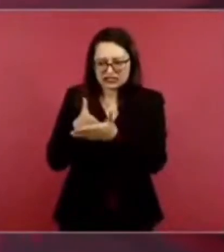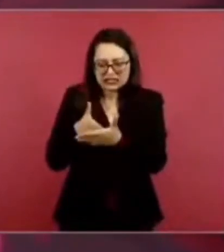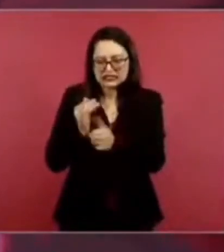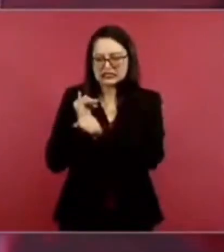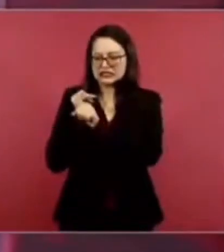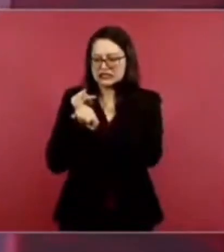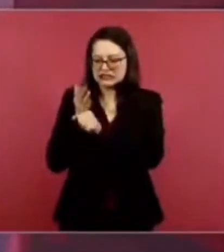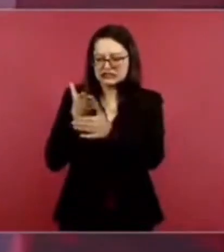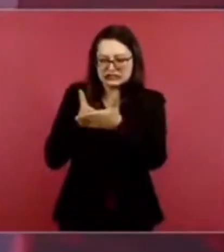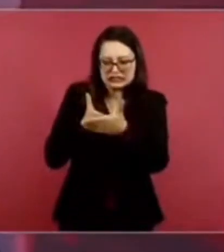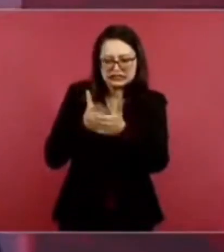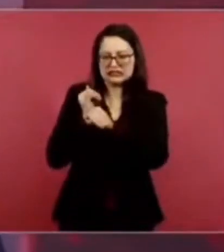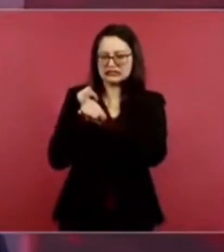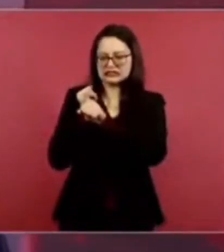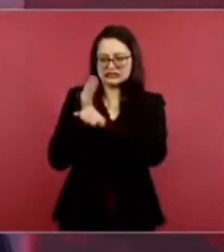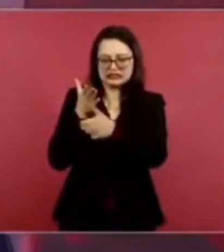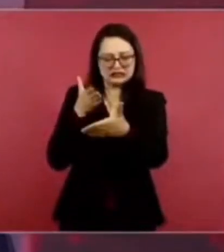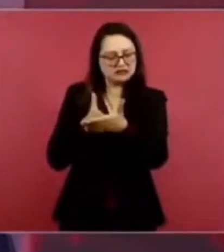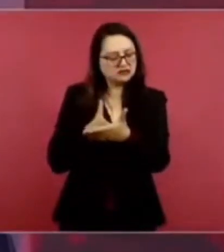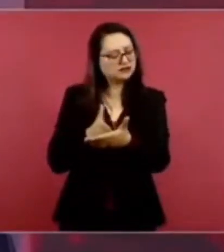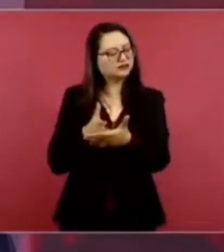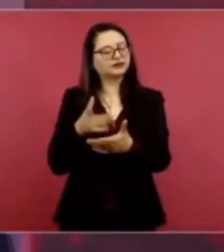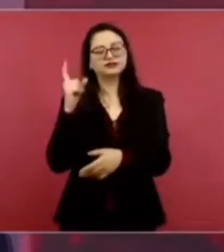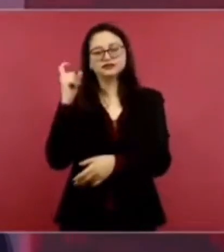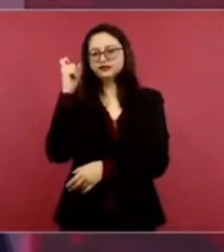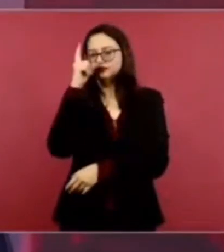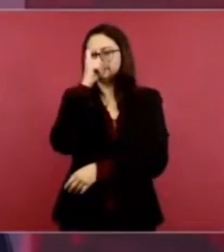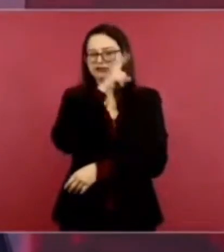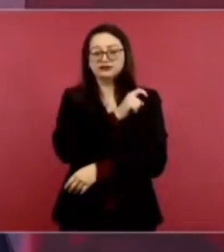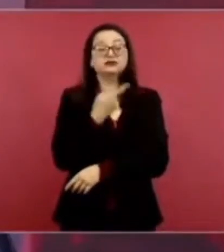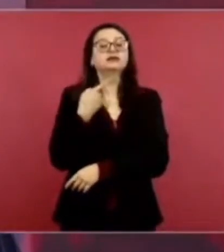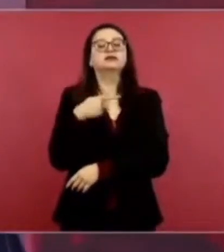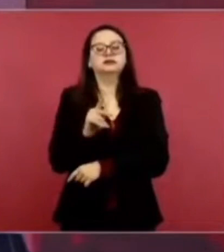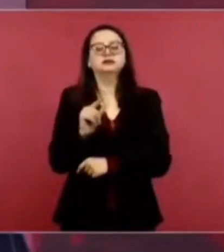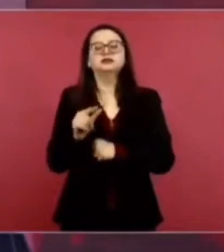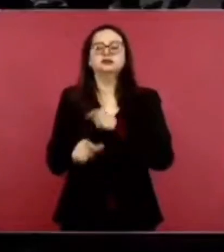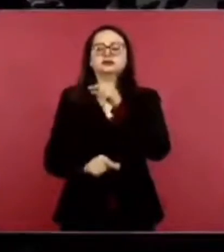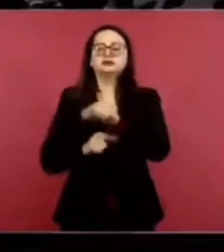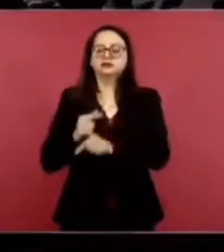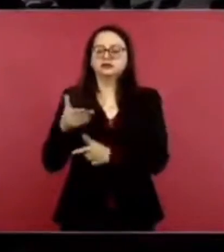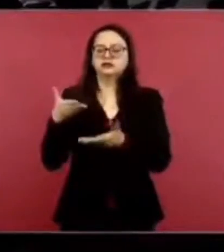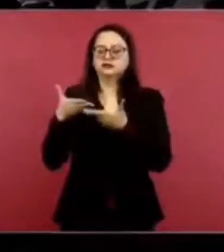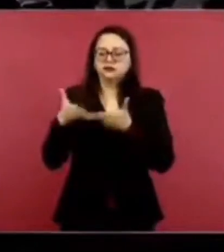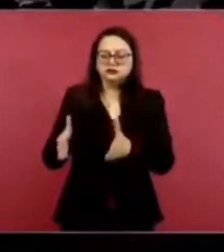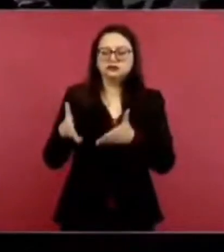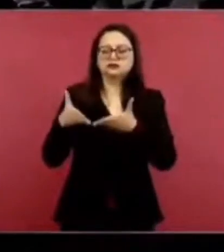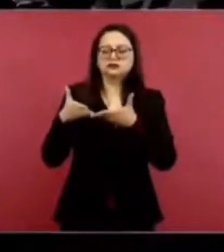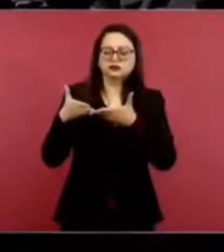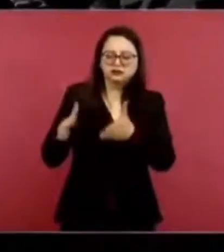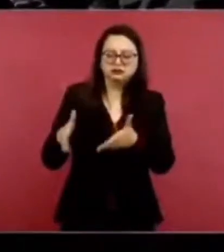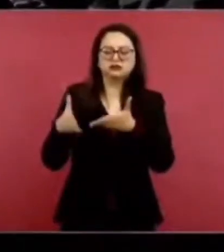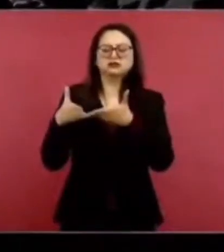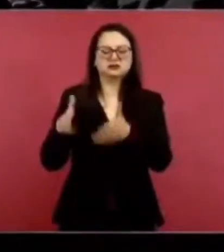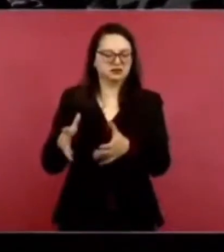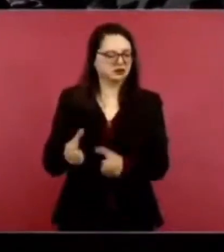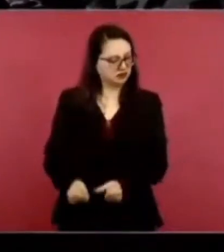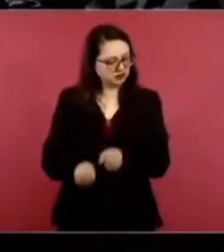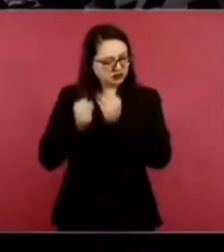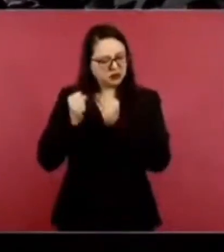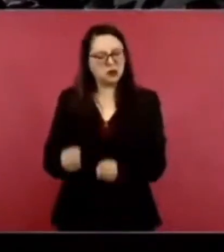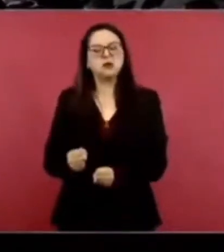cosas pero la verdad siempre se abre paso vamos a llegar a conocer